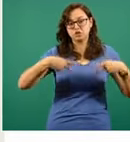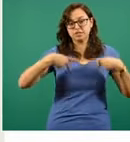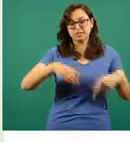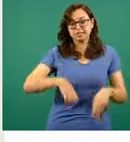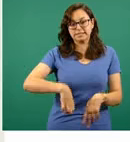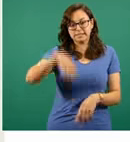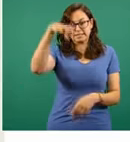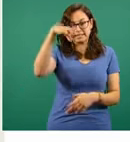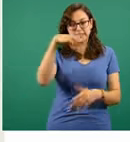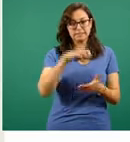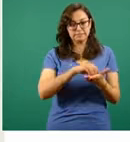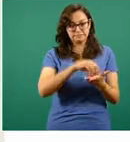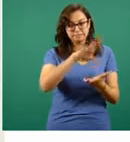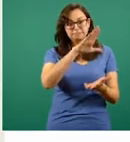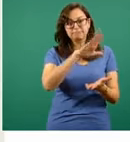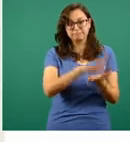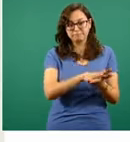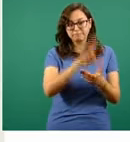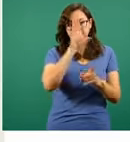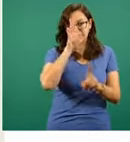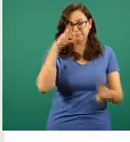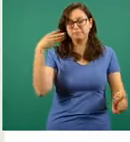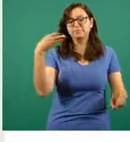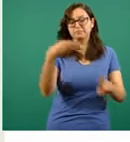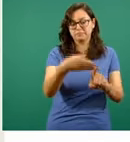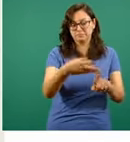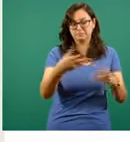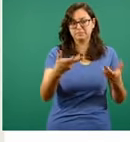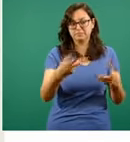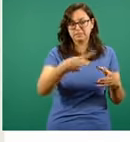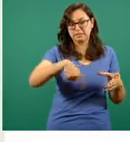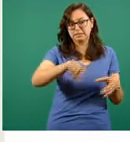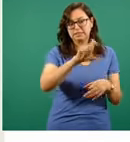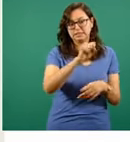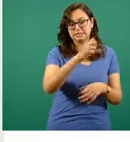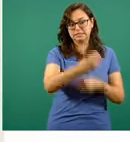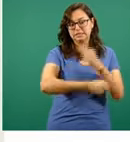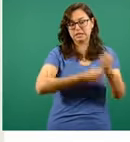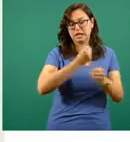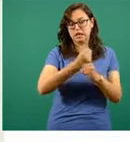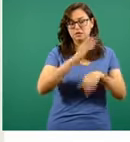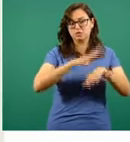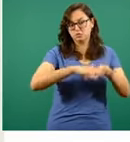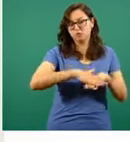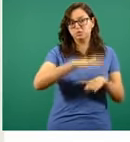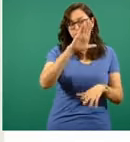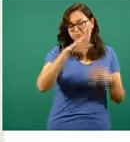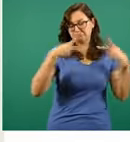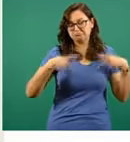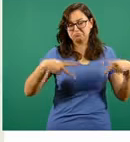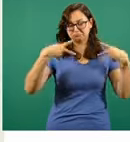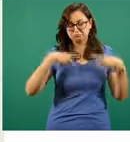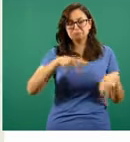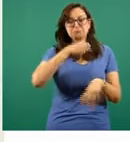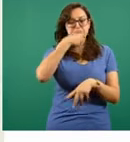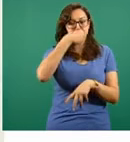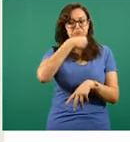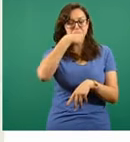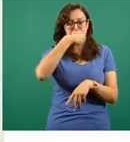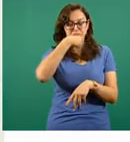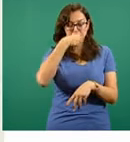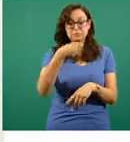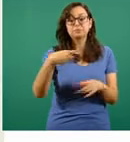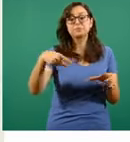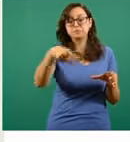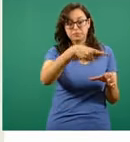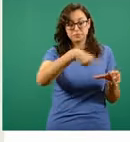mivacuna.salud.gov.mx, que como ustedes saben está destinada a la población de 60 y más años, nuestros adultos mayores, que son